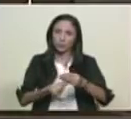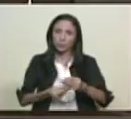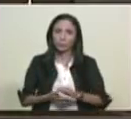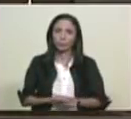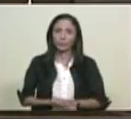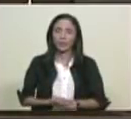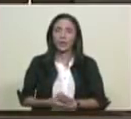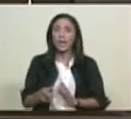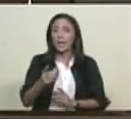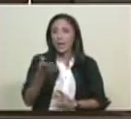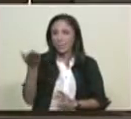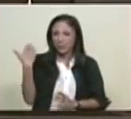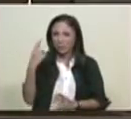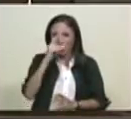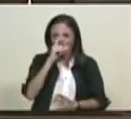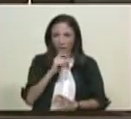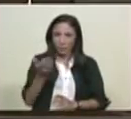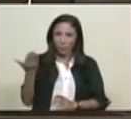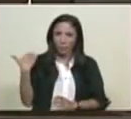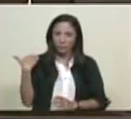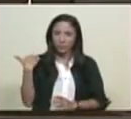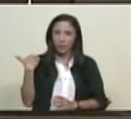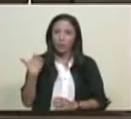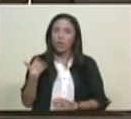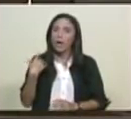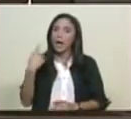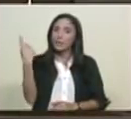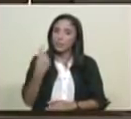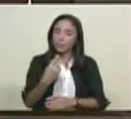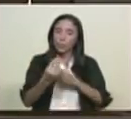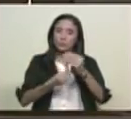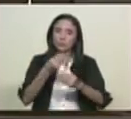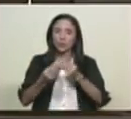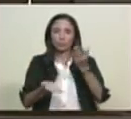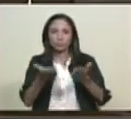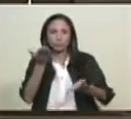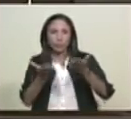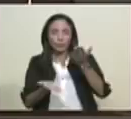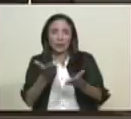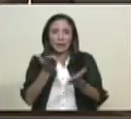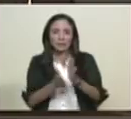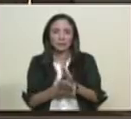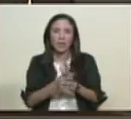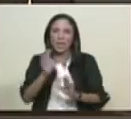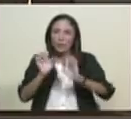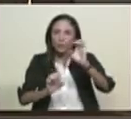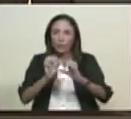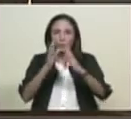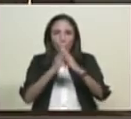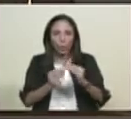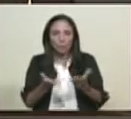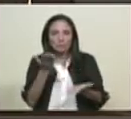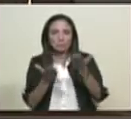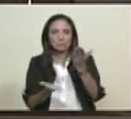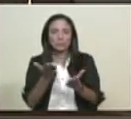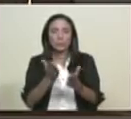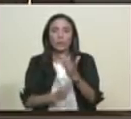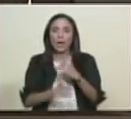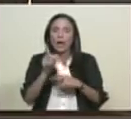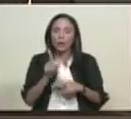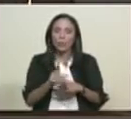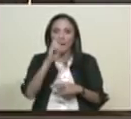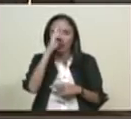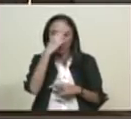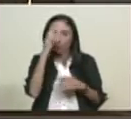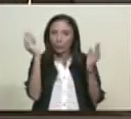2017 nos tocó hacer balance aquí de las dificultades y a veces de las incertidumbres que el